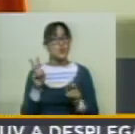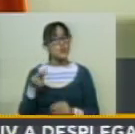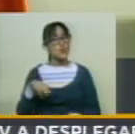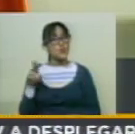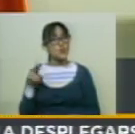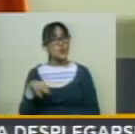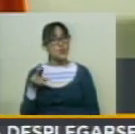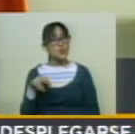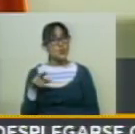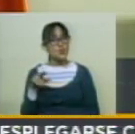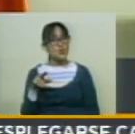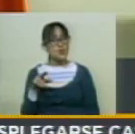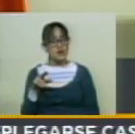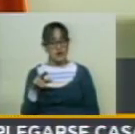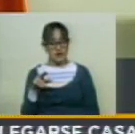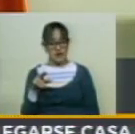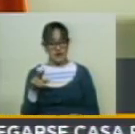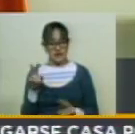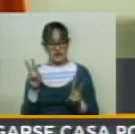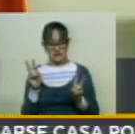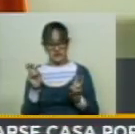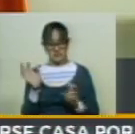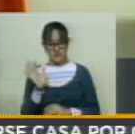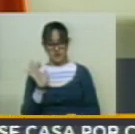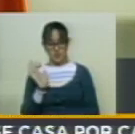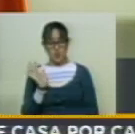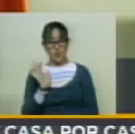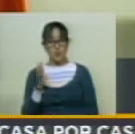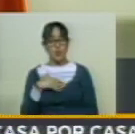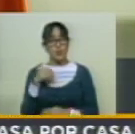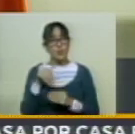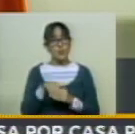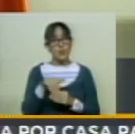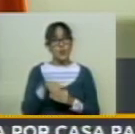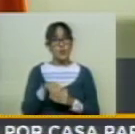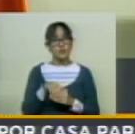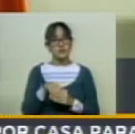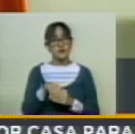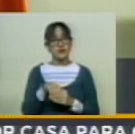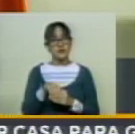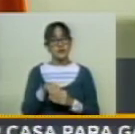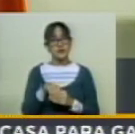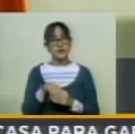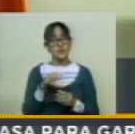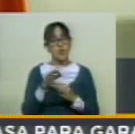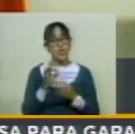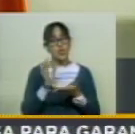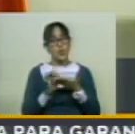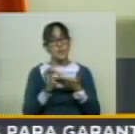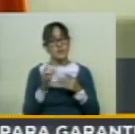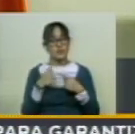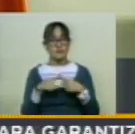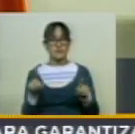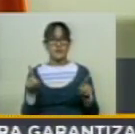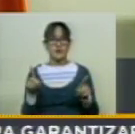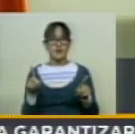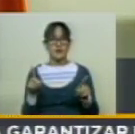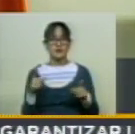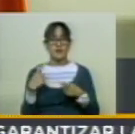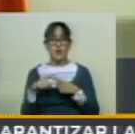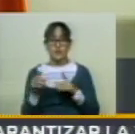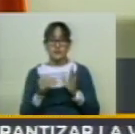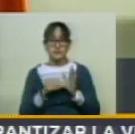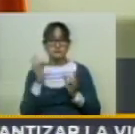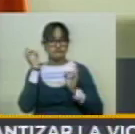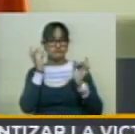nunca ha sido un tema de que se pueda votar con un documento distinto. Otras veces han